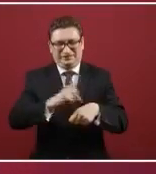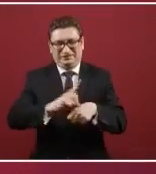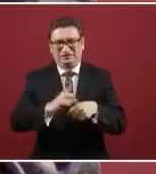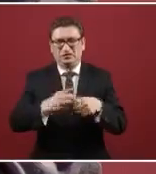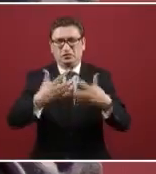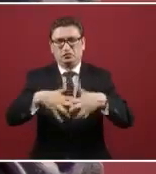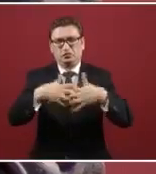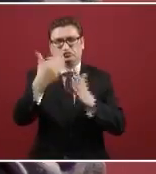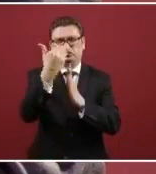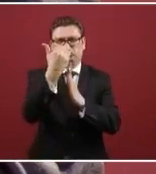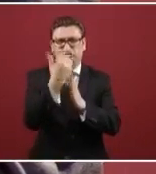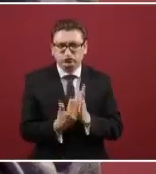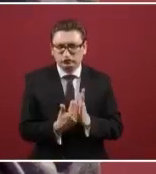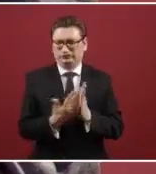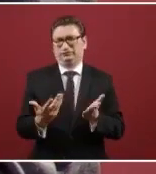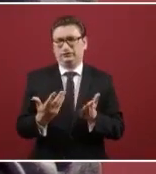bajamos a